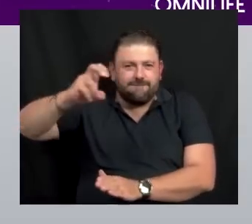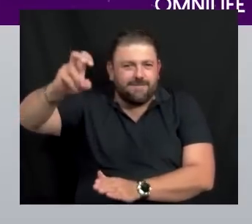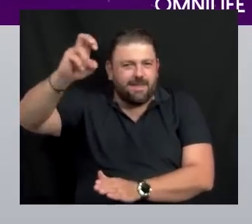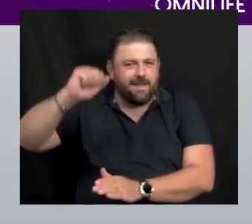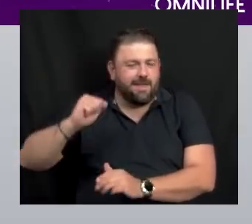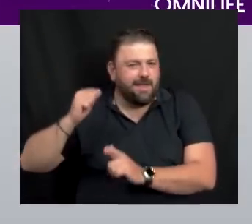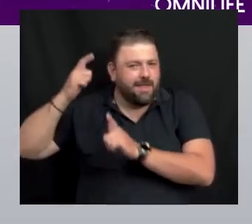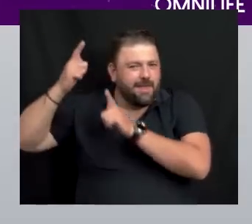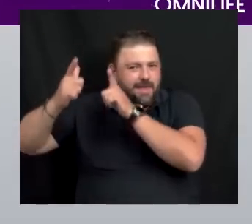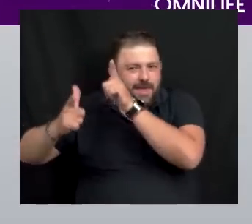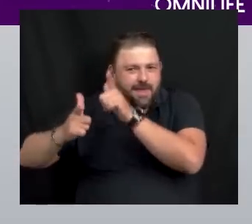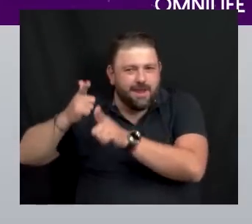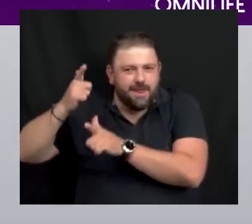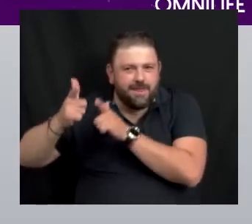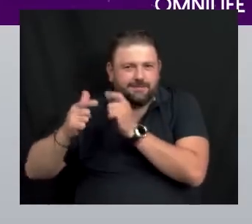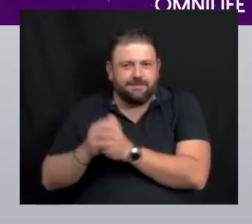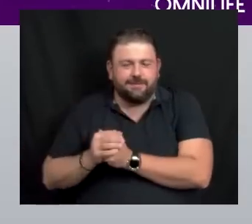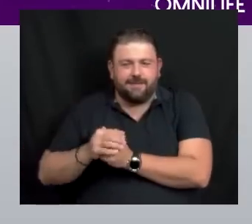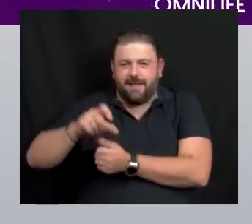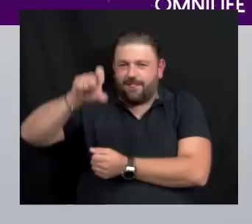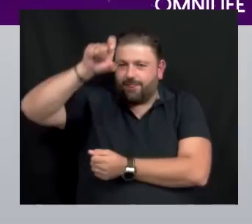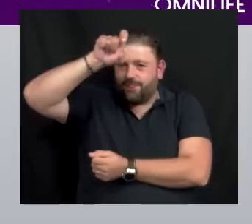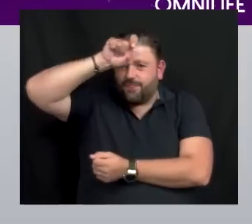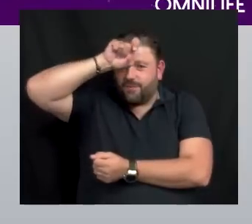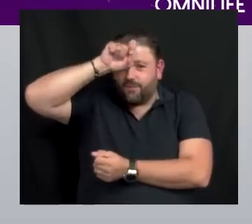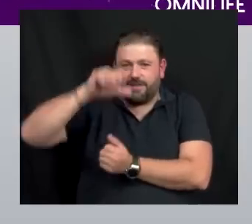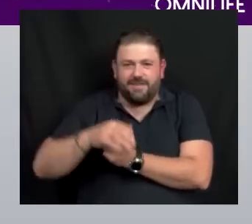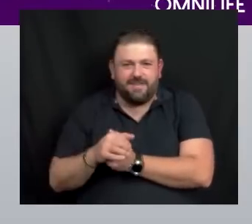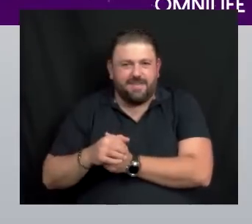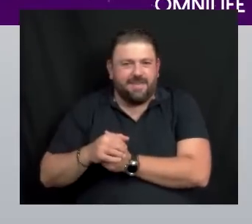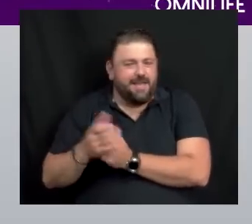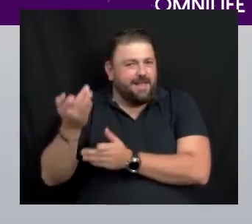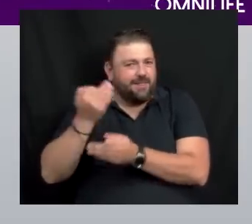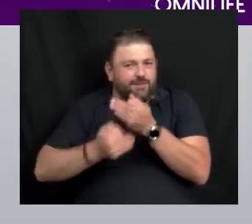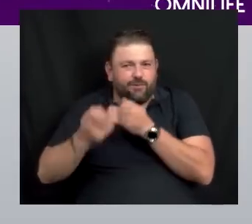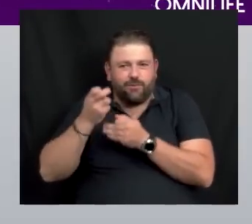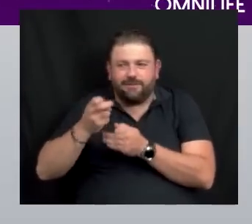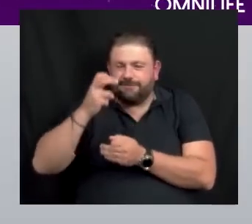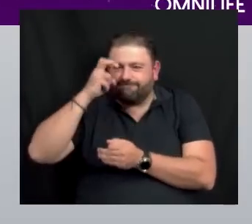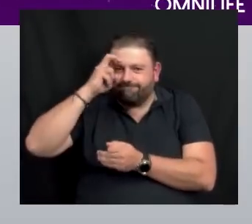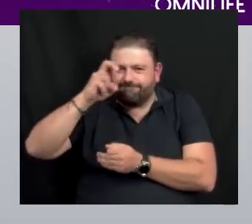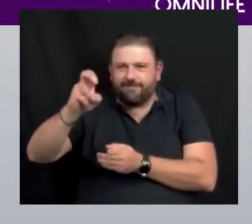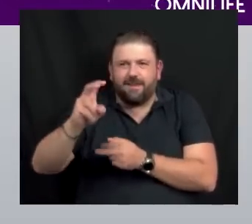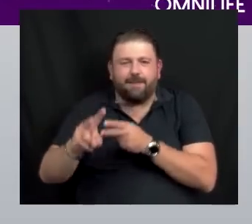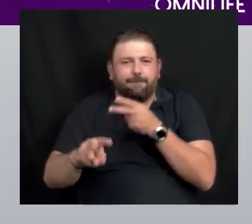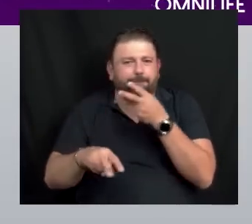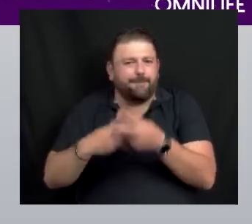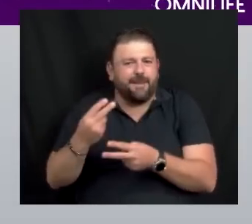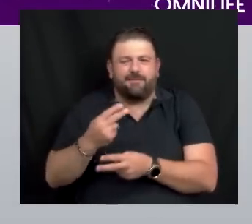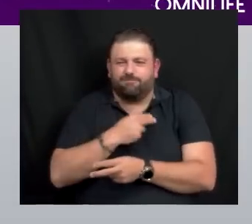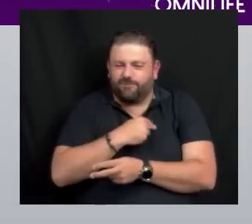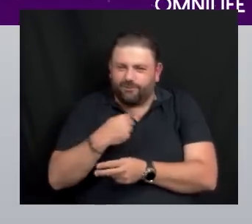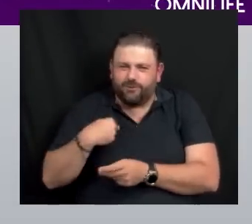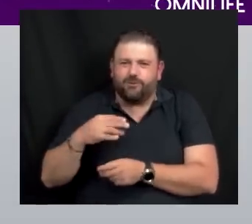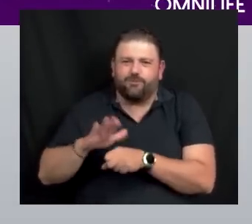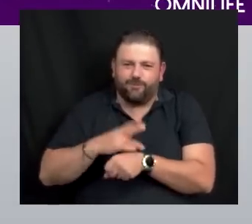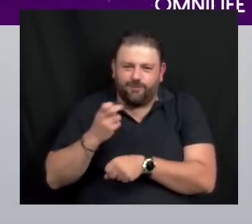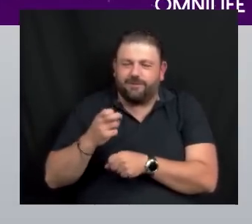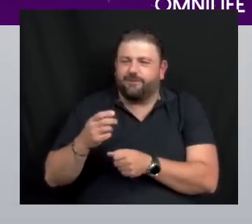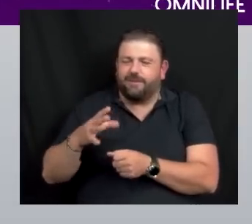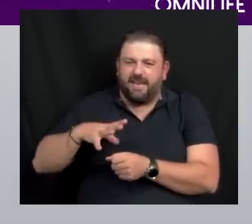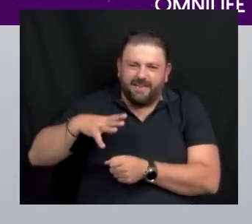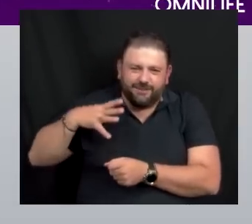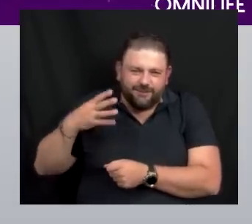eso que decidimos tomar este plan o generamos este plan de calificar a un incentivo como el viaje